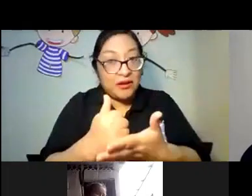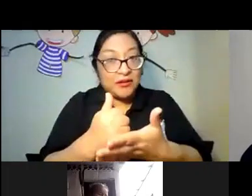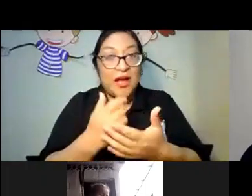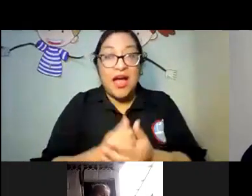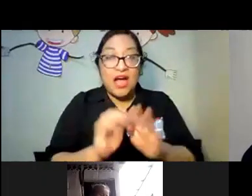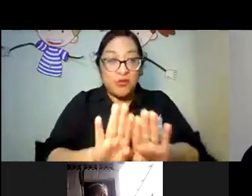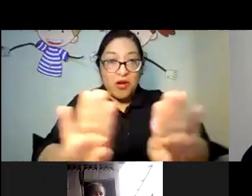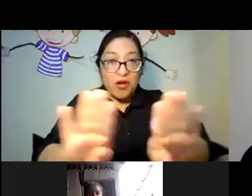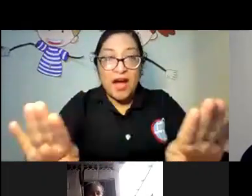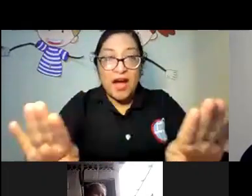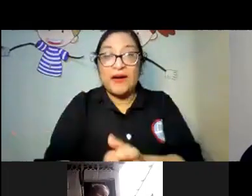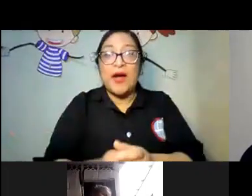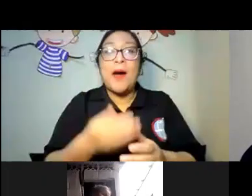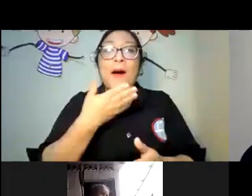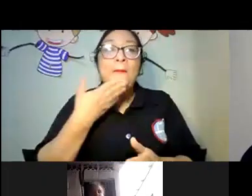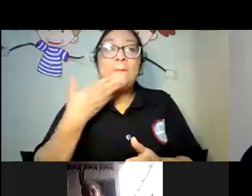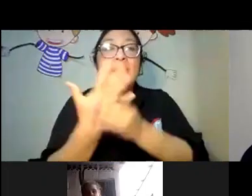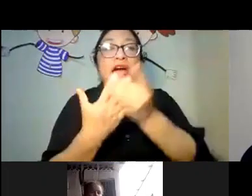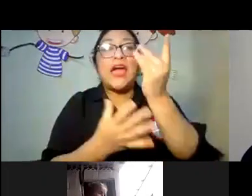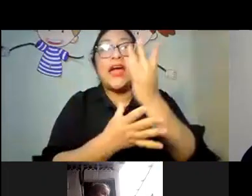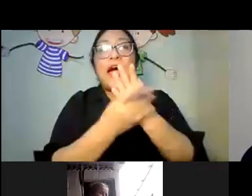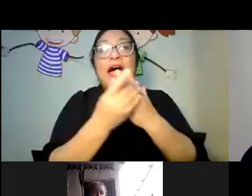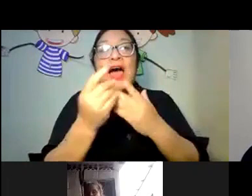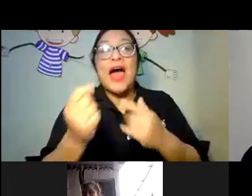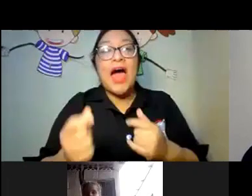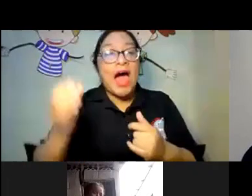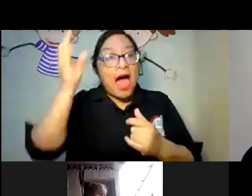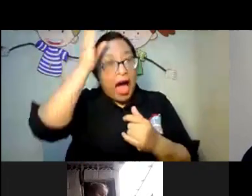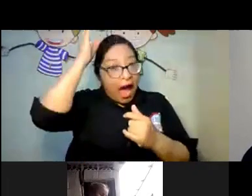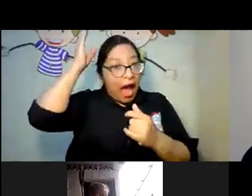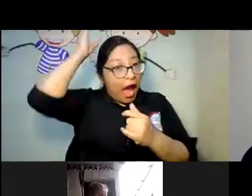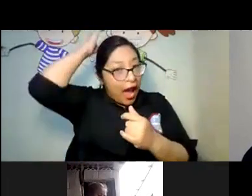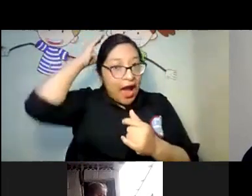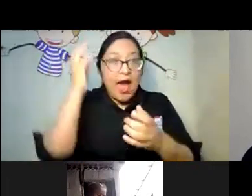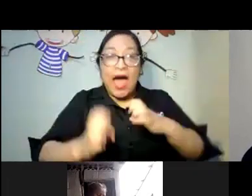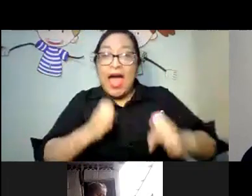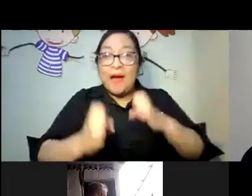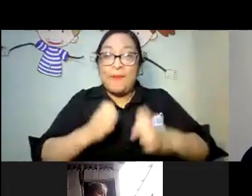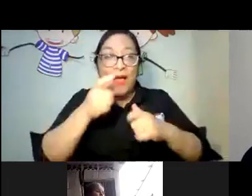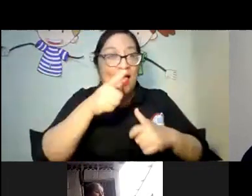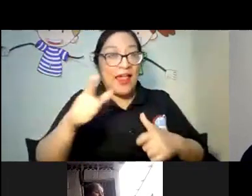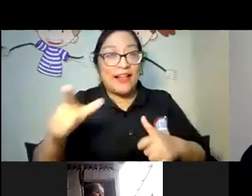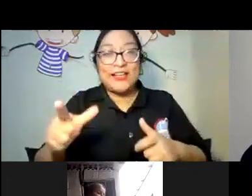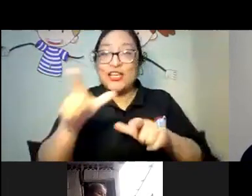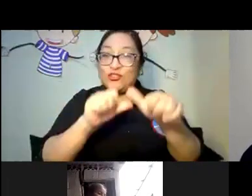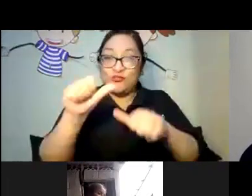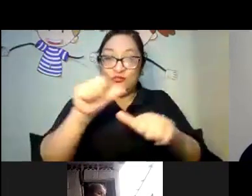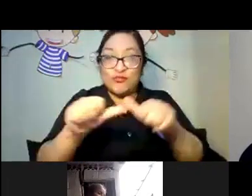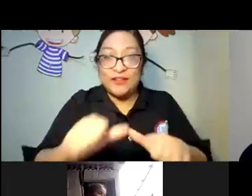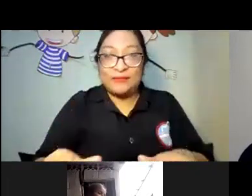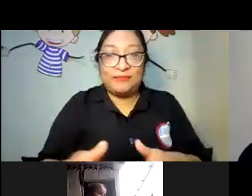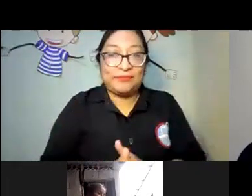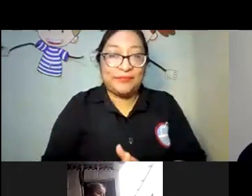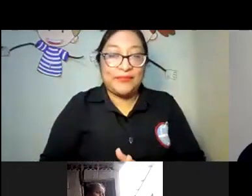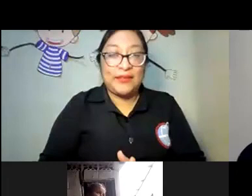completa, mejorando las habilidades cognitivas, emocionales, lingüísticas y sociales. Además,